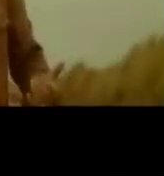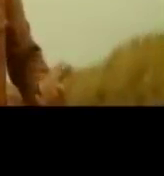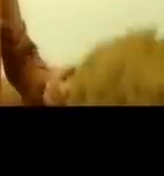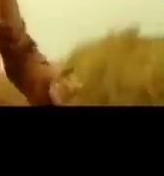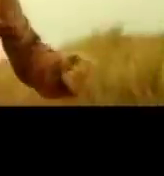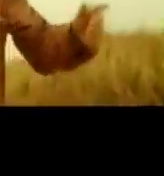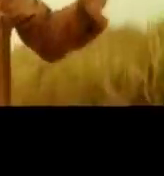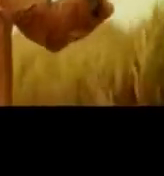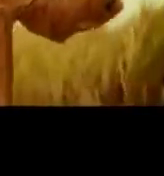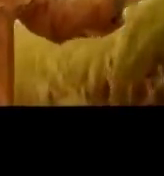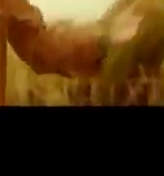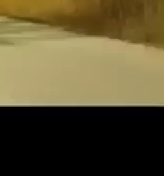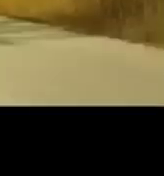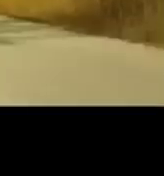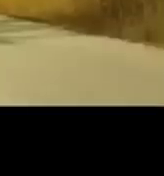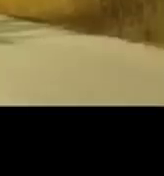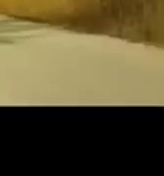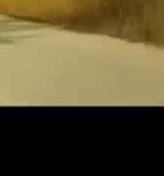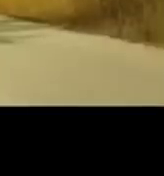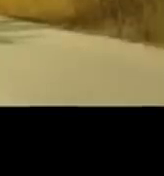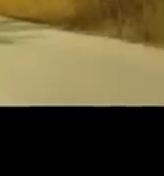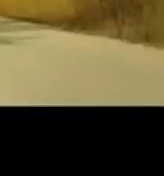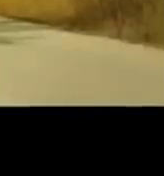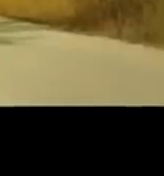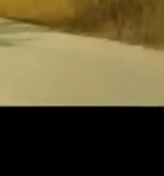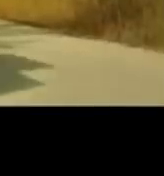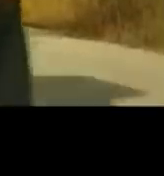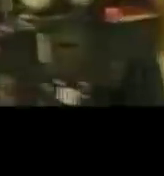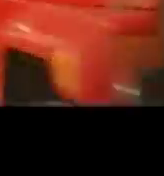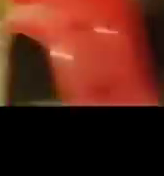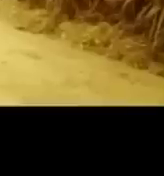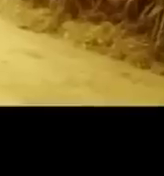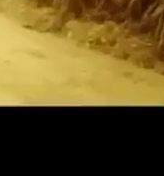para que nunca se vayan